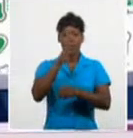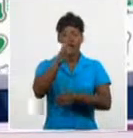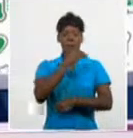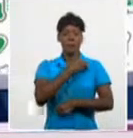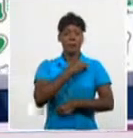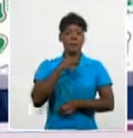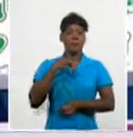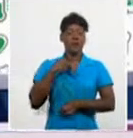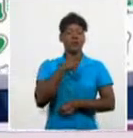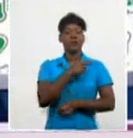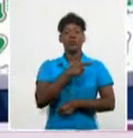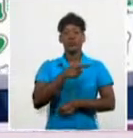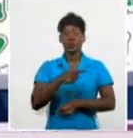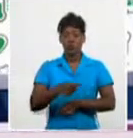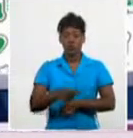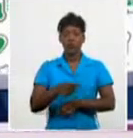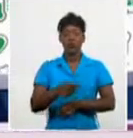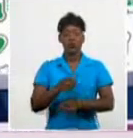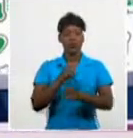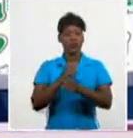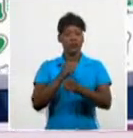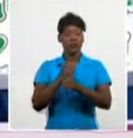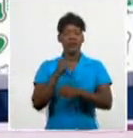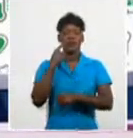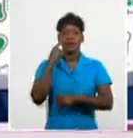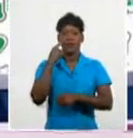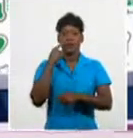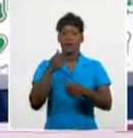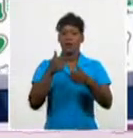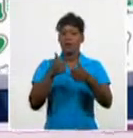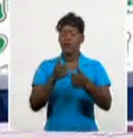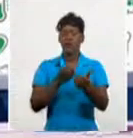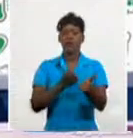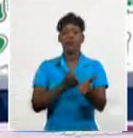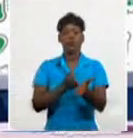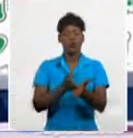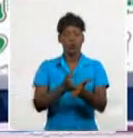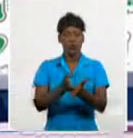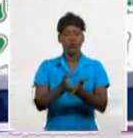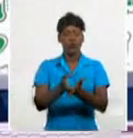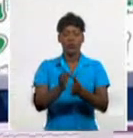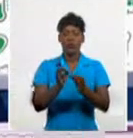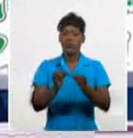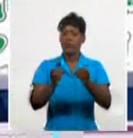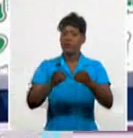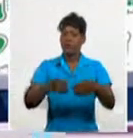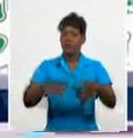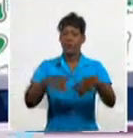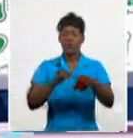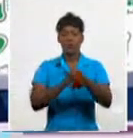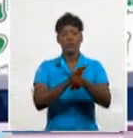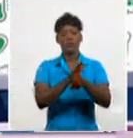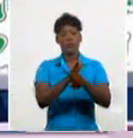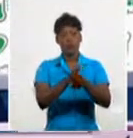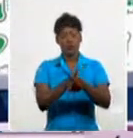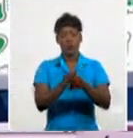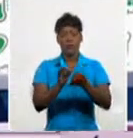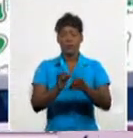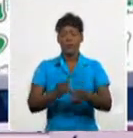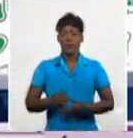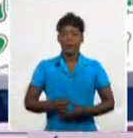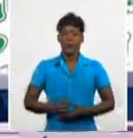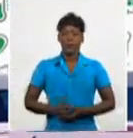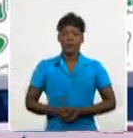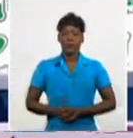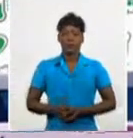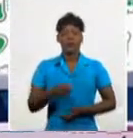la salud se refleja sin duda alguna en las cifras globales que puede mostrar nuestro país hasta este momento. En el día de ayer también